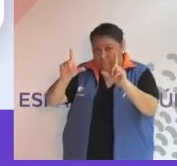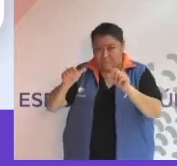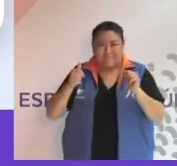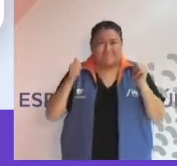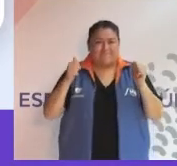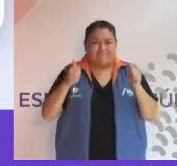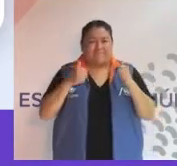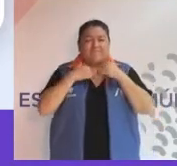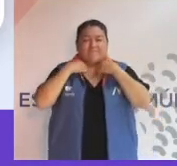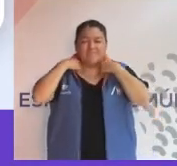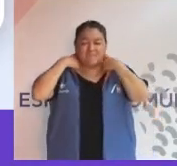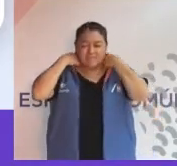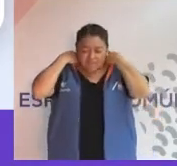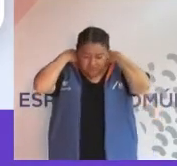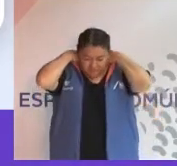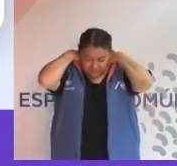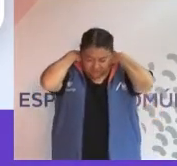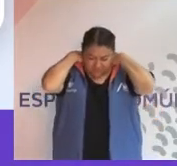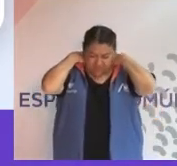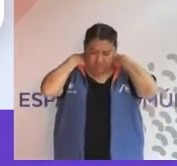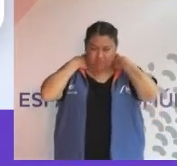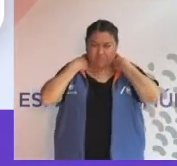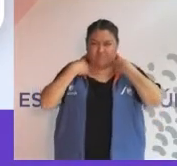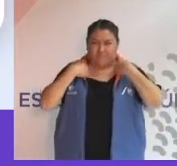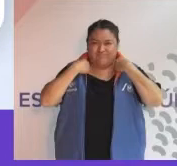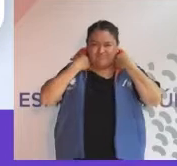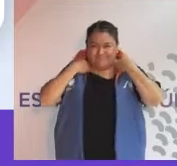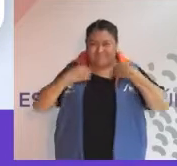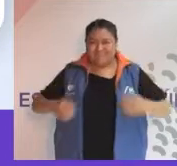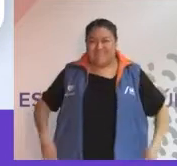Ok, vamos para atrás. Ok, here we go.